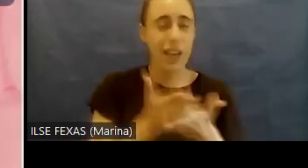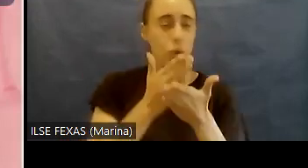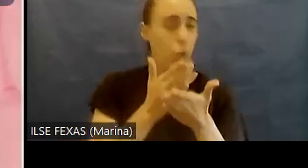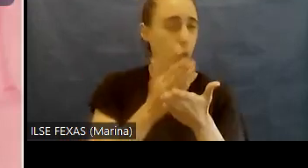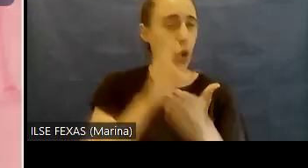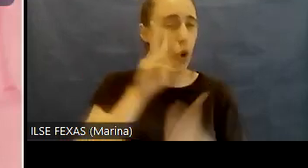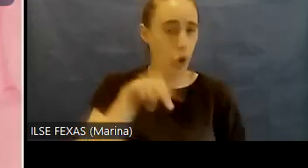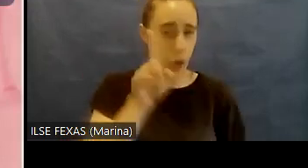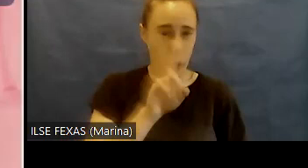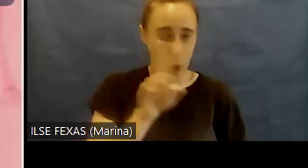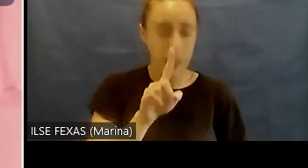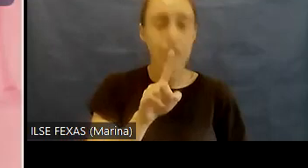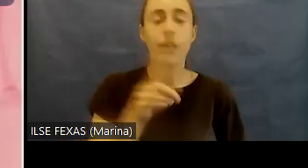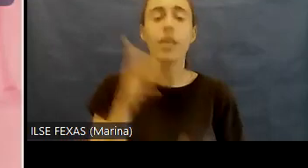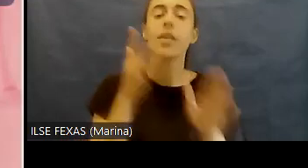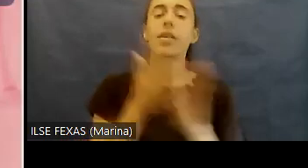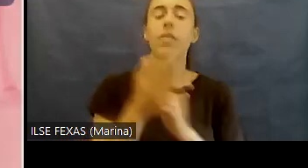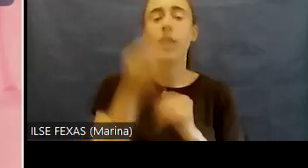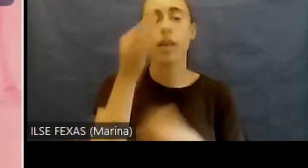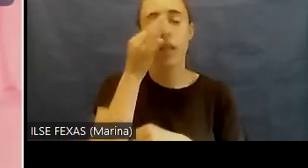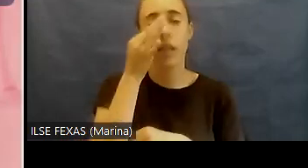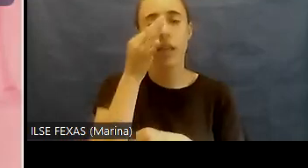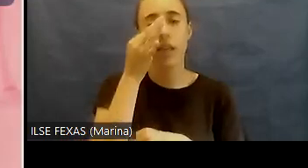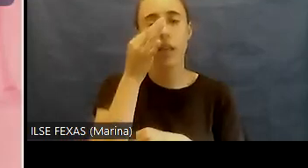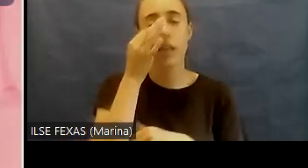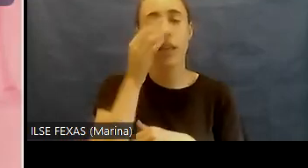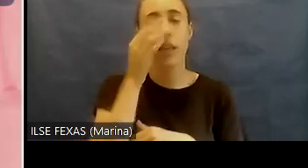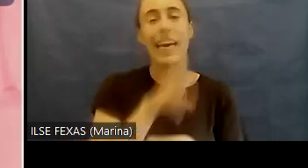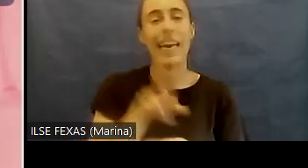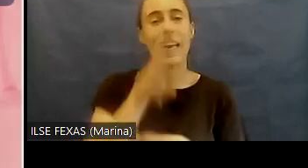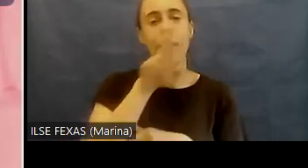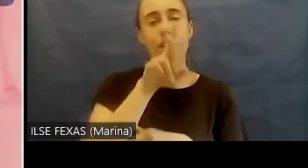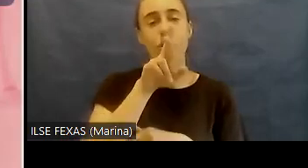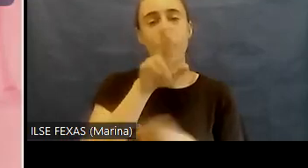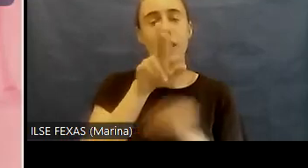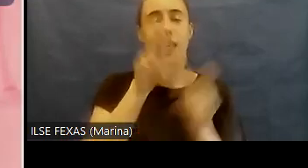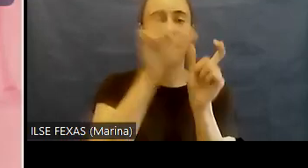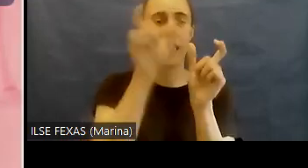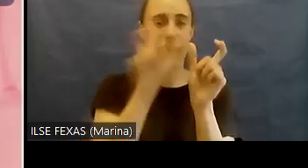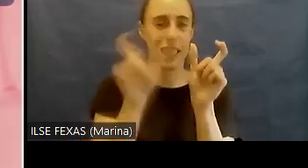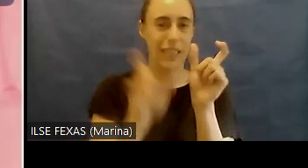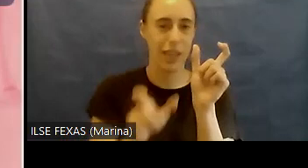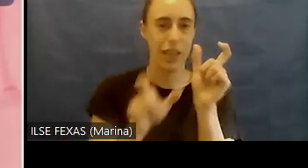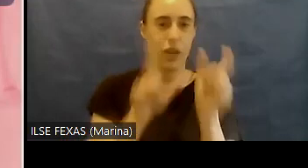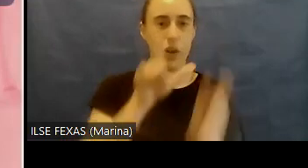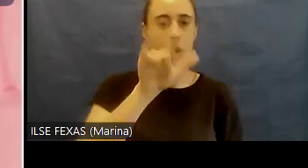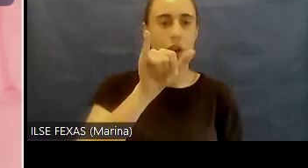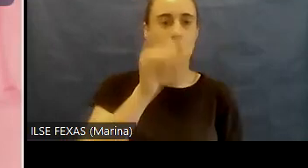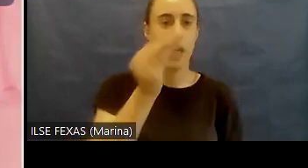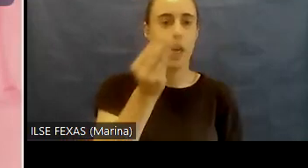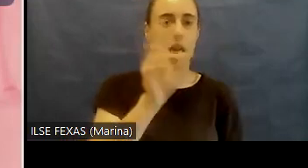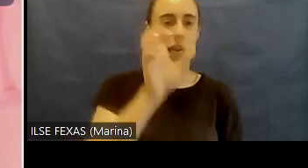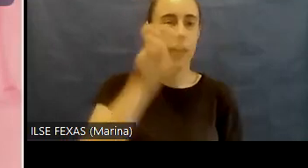es un estudio, sino que en realidad es una revisión de la clasificación del Lichen ruber-planus en este